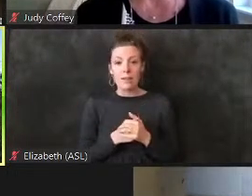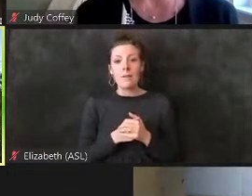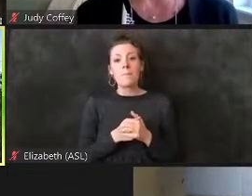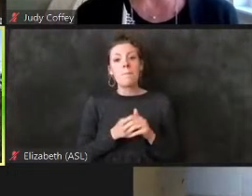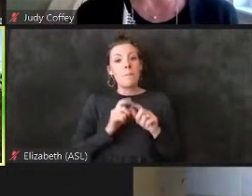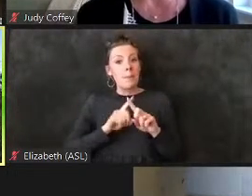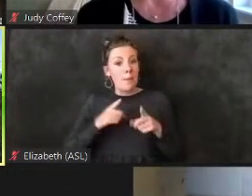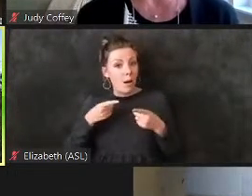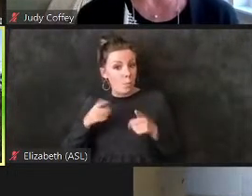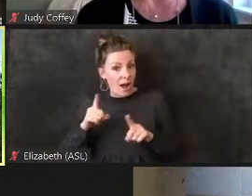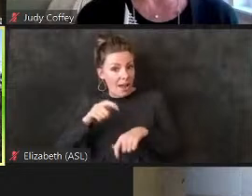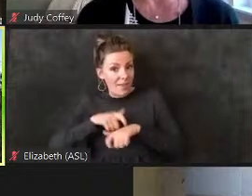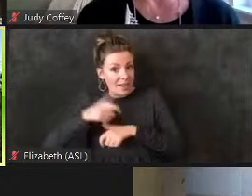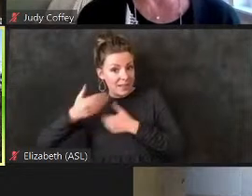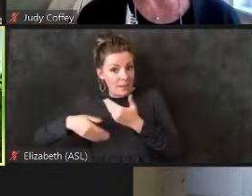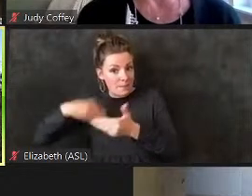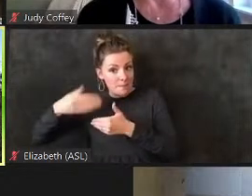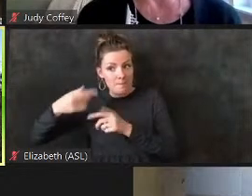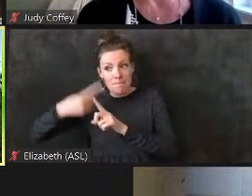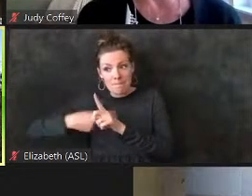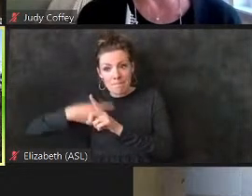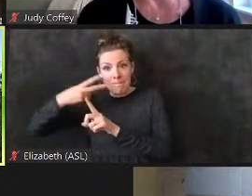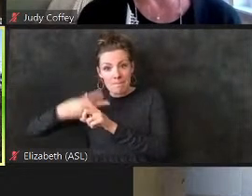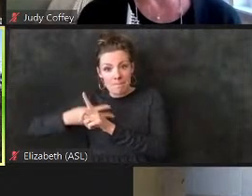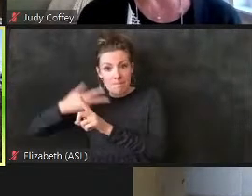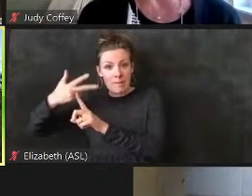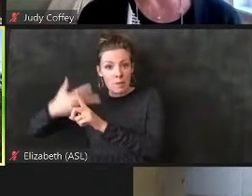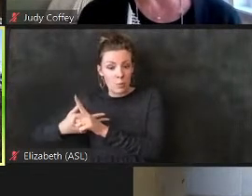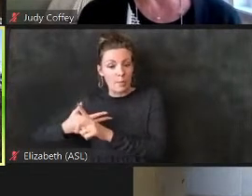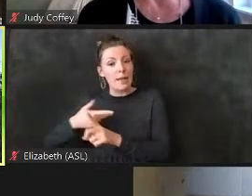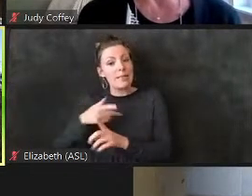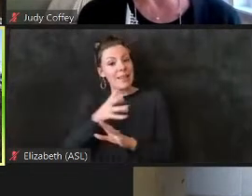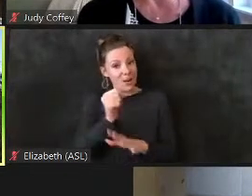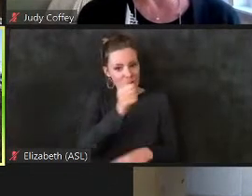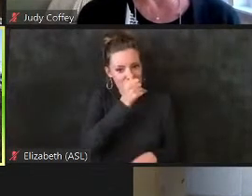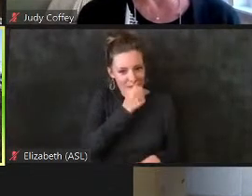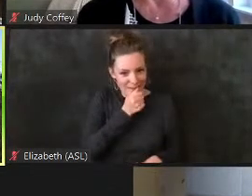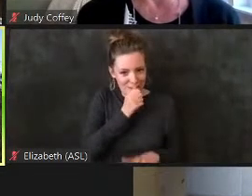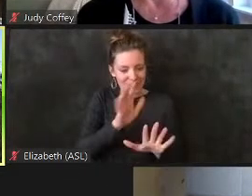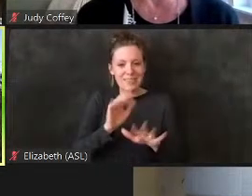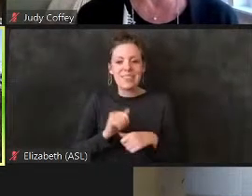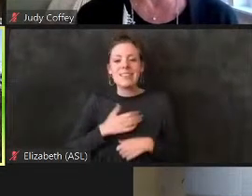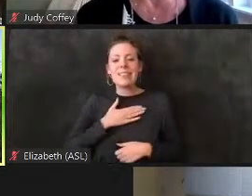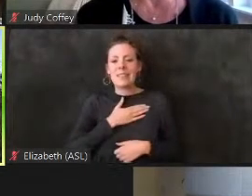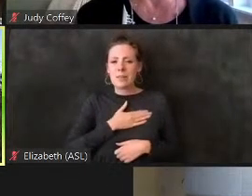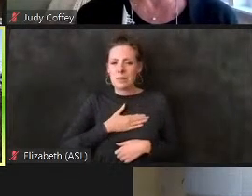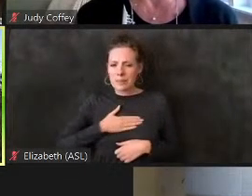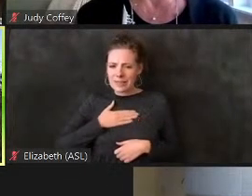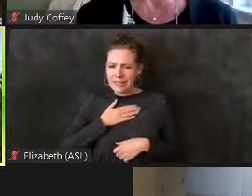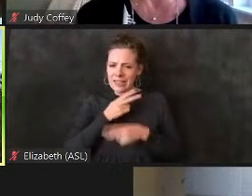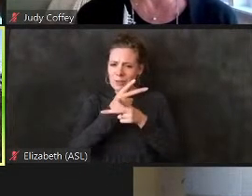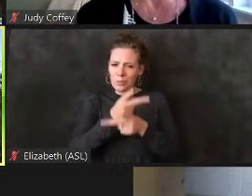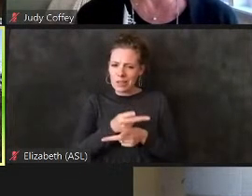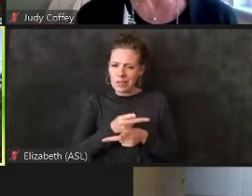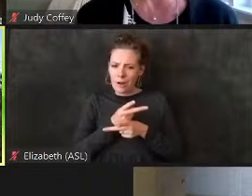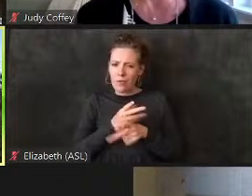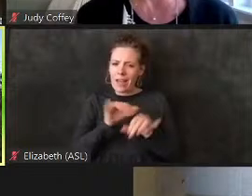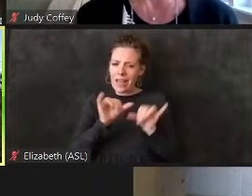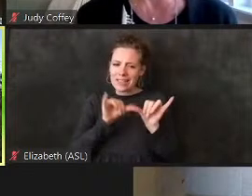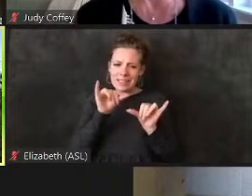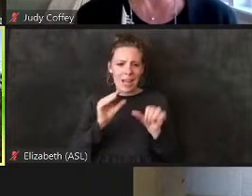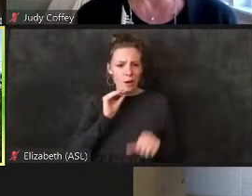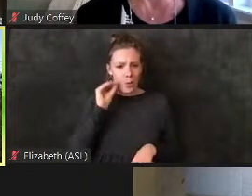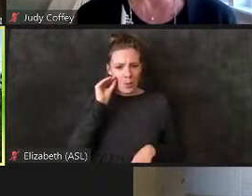y para asegurar de que ustedes estén vacunados. Pero mientras que eso sucede en los siguientes meses, y mientras que ustedes son pacientes, por